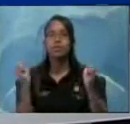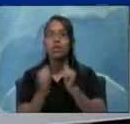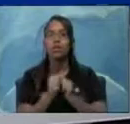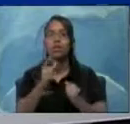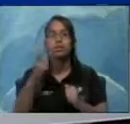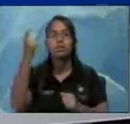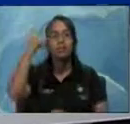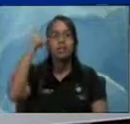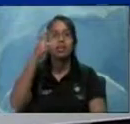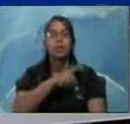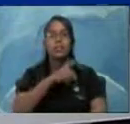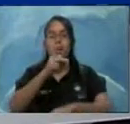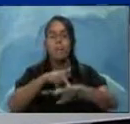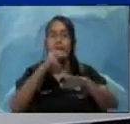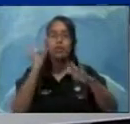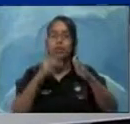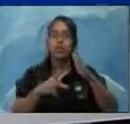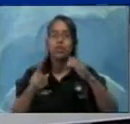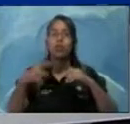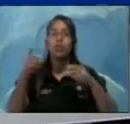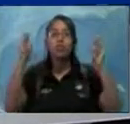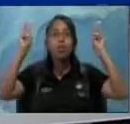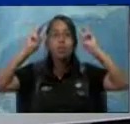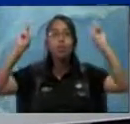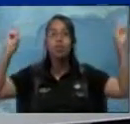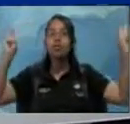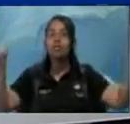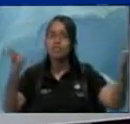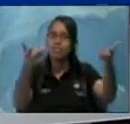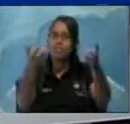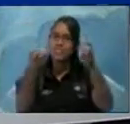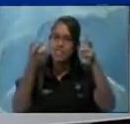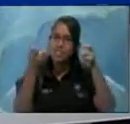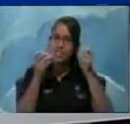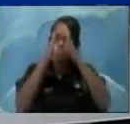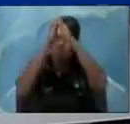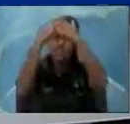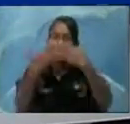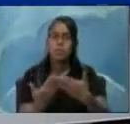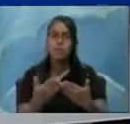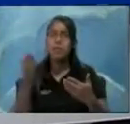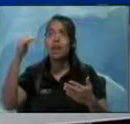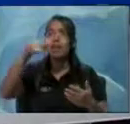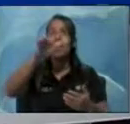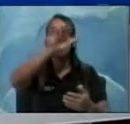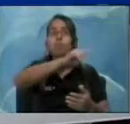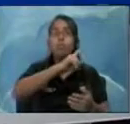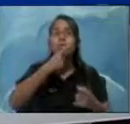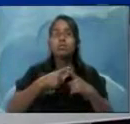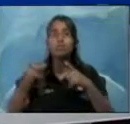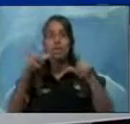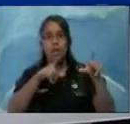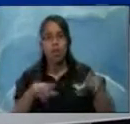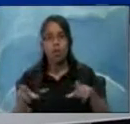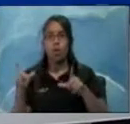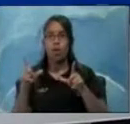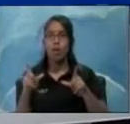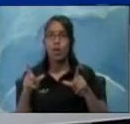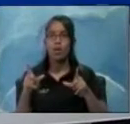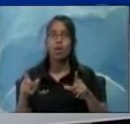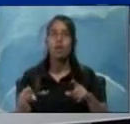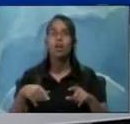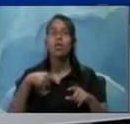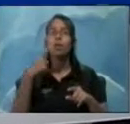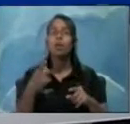día de Pentecostés cuando Moisés Recibió la Biblia en el monte Sinaí Oiga cuando